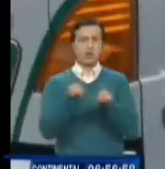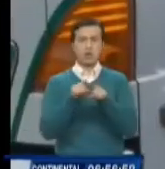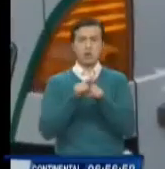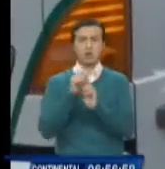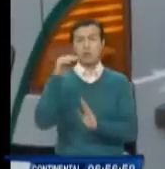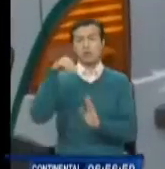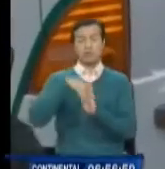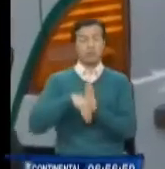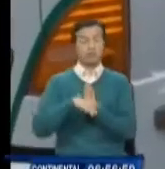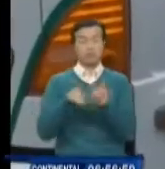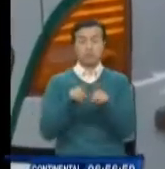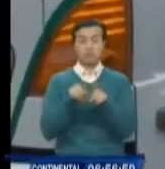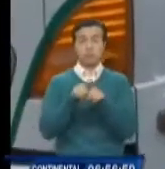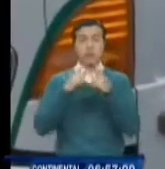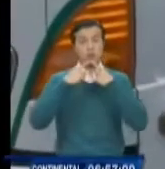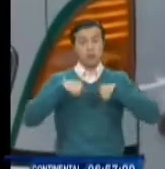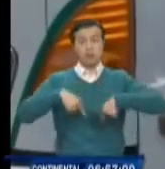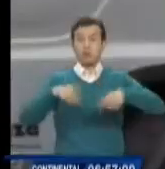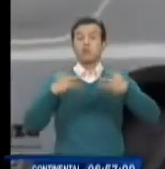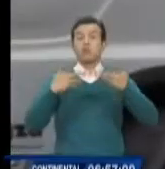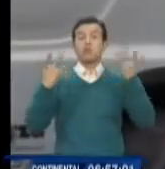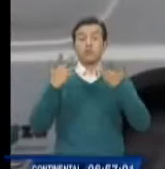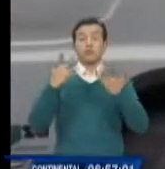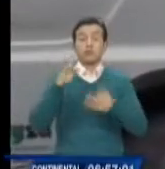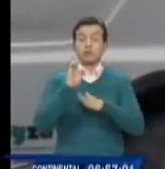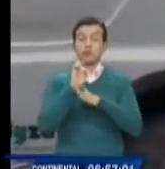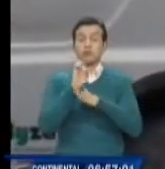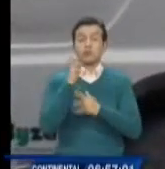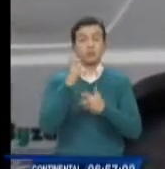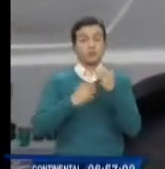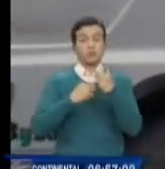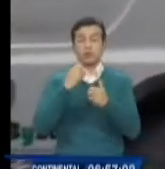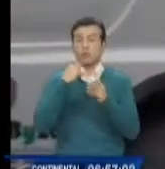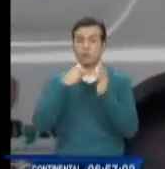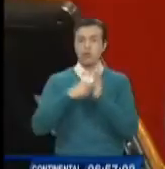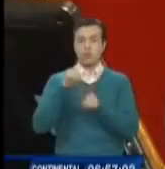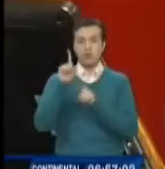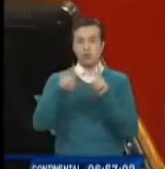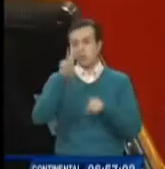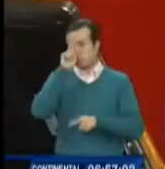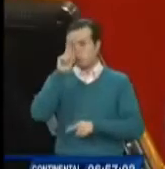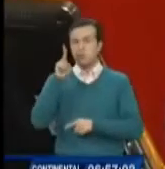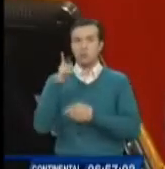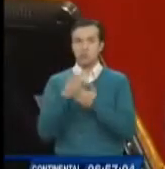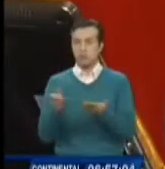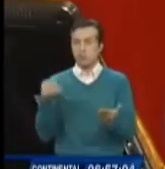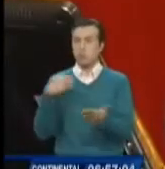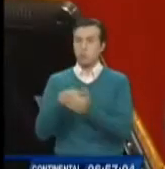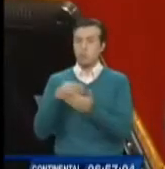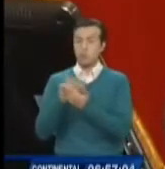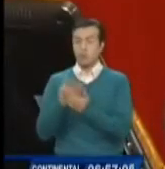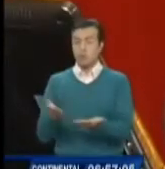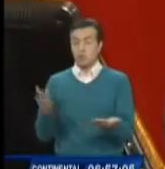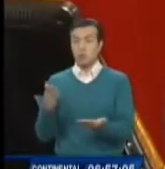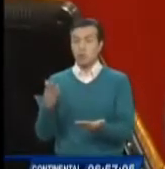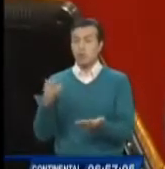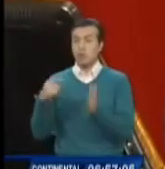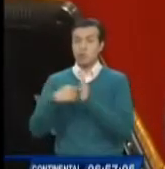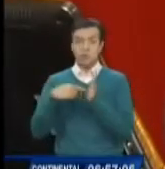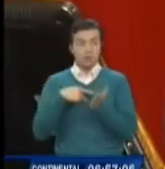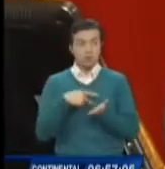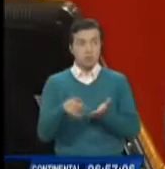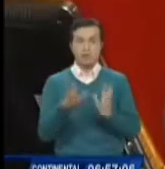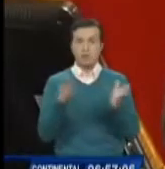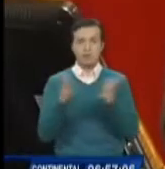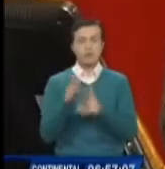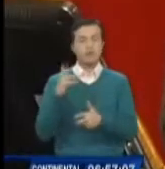nuestras. Se refirió, por ejemplo, a lo que ocurre en el norte del país con problemas como el contrabando. A nivel local sí se tiene un grave efecto a